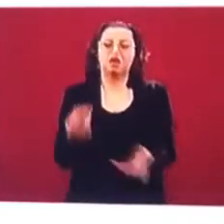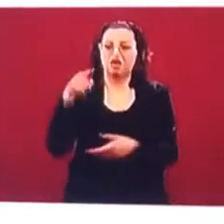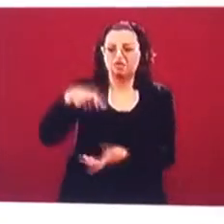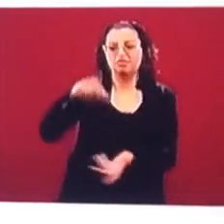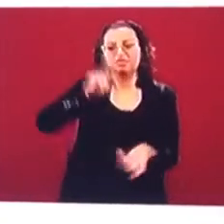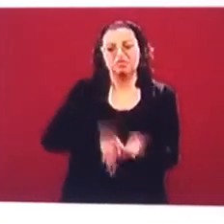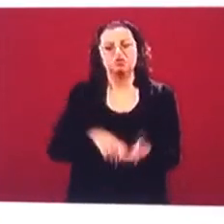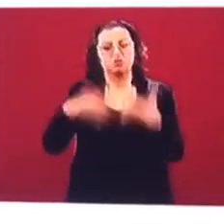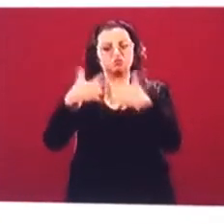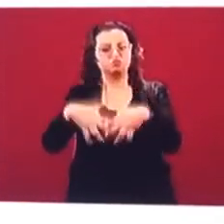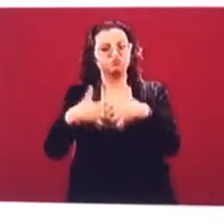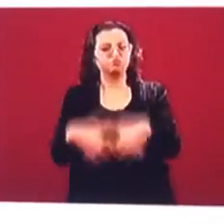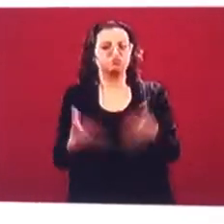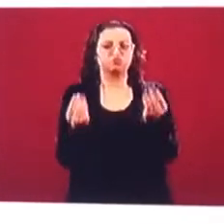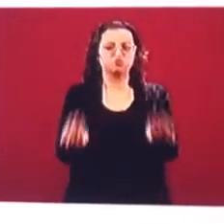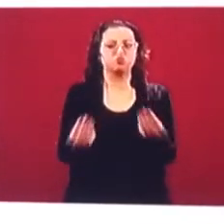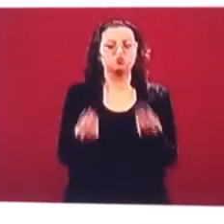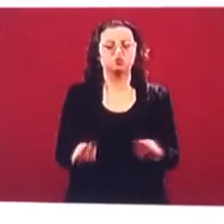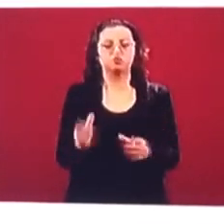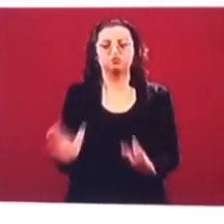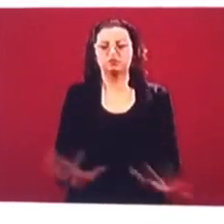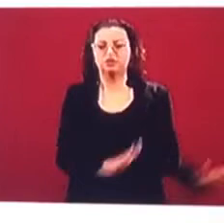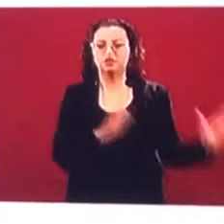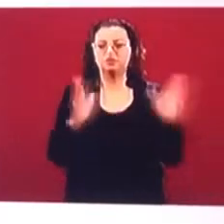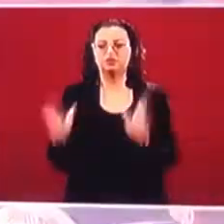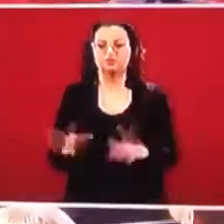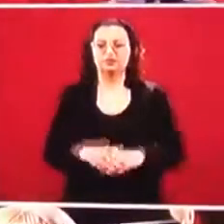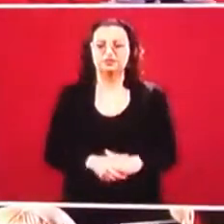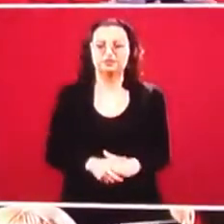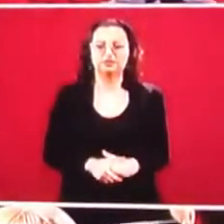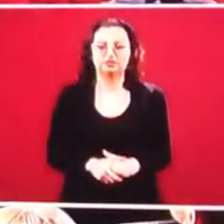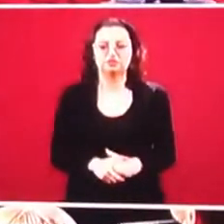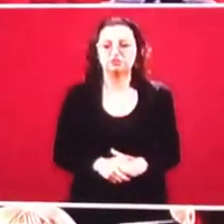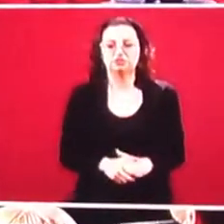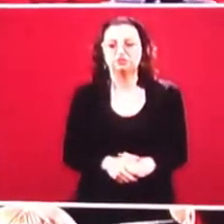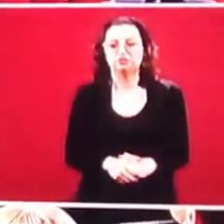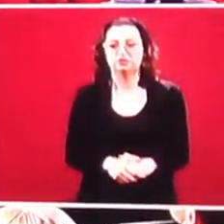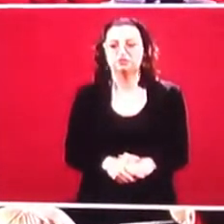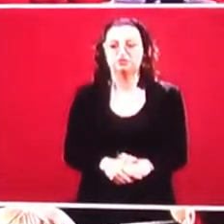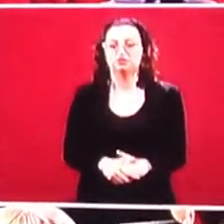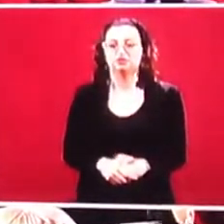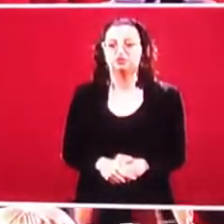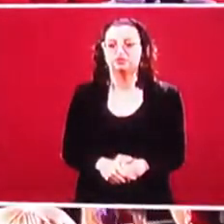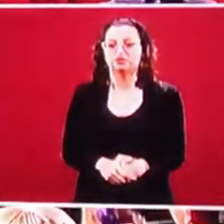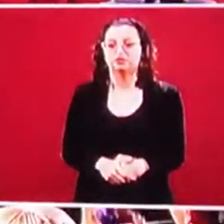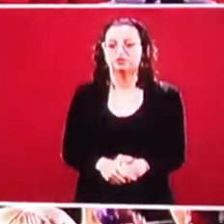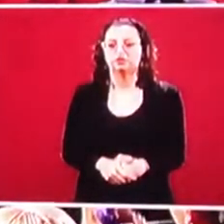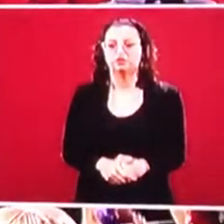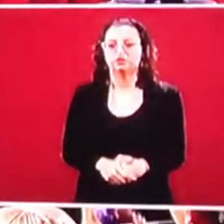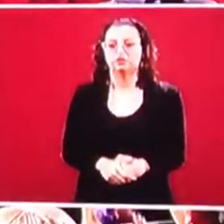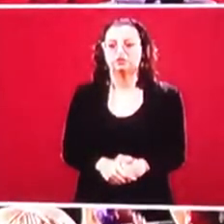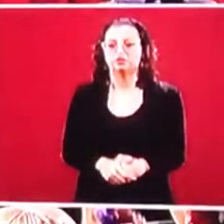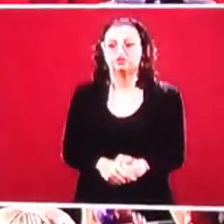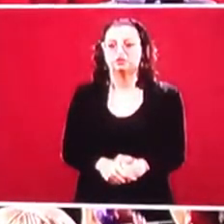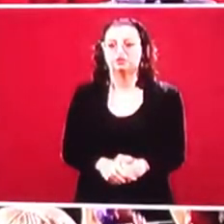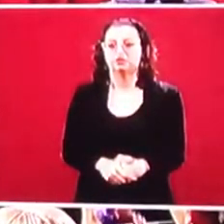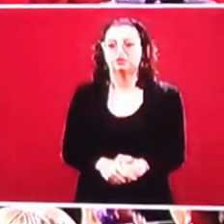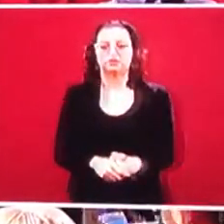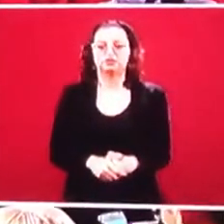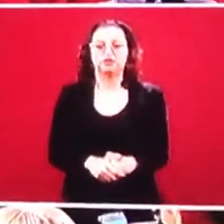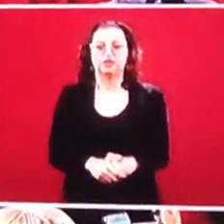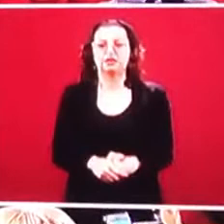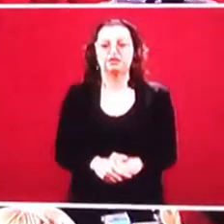exactamente casi 24 horas, pues, publiqué un contenido, una columna política en lo que se